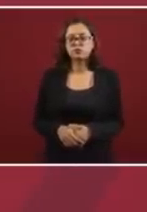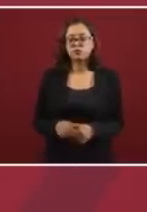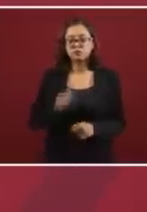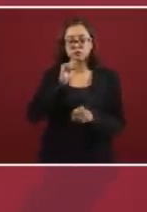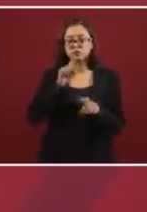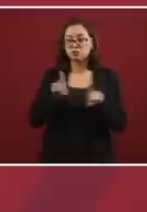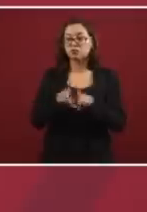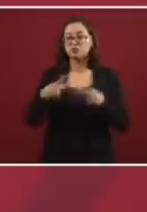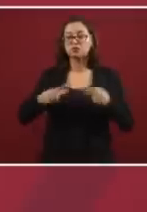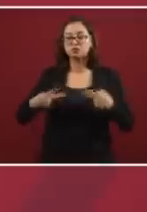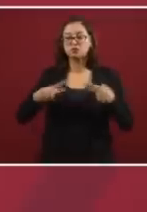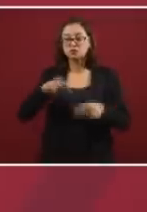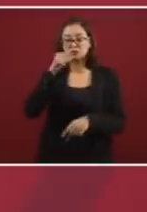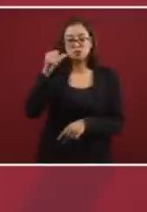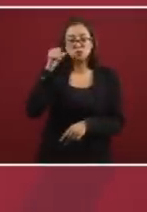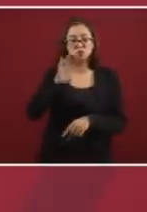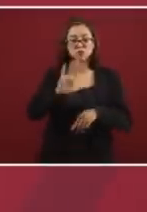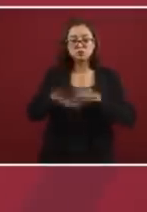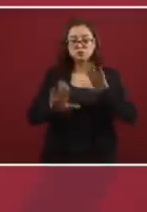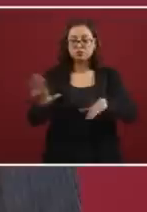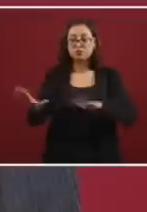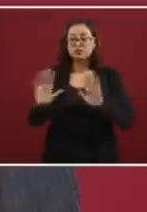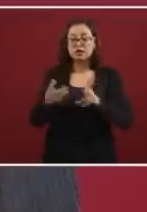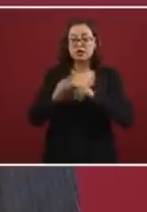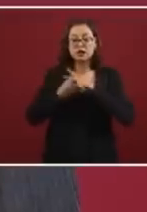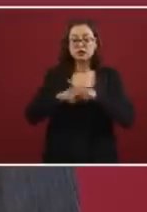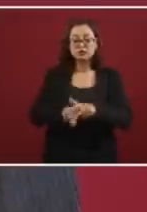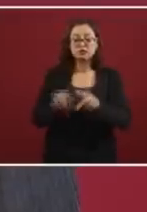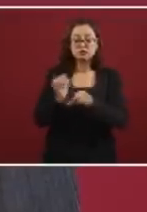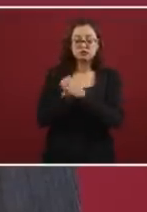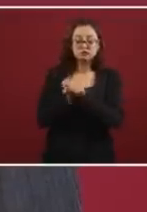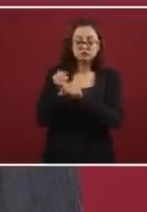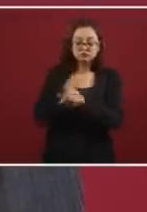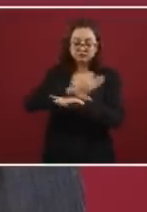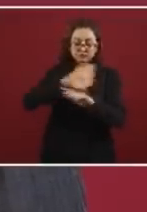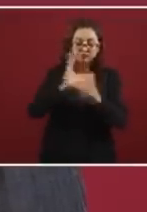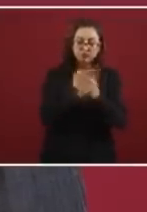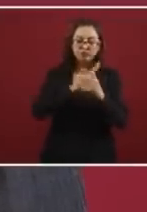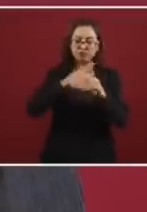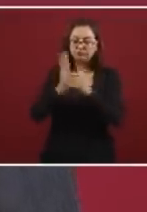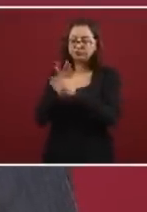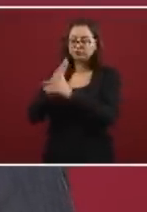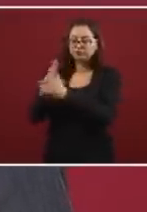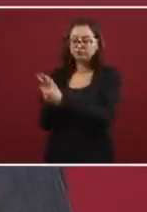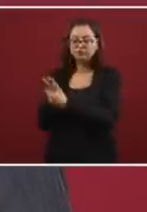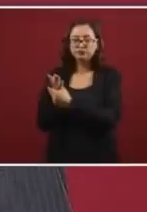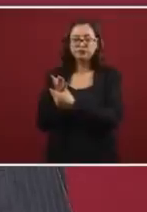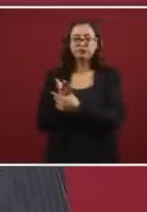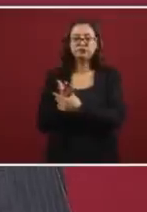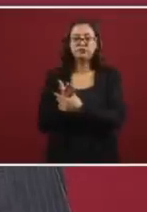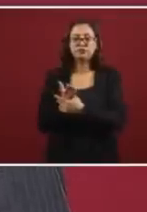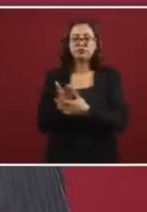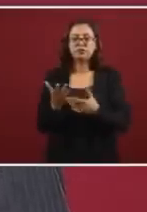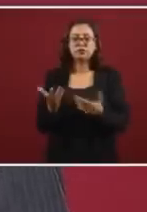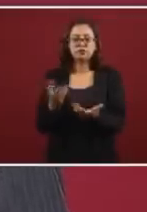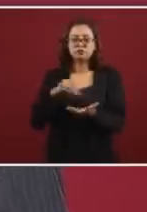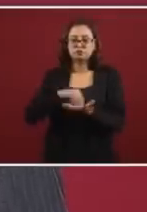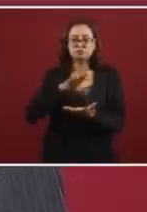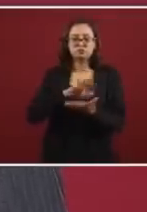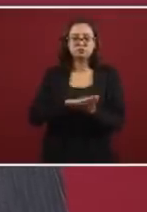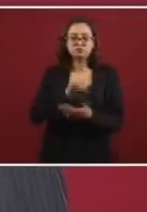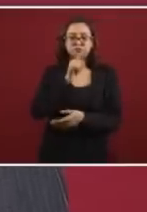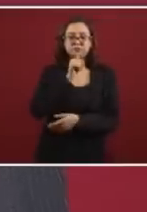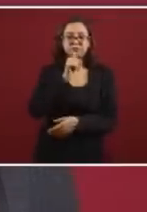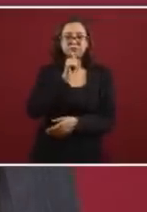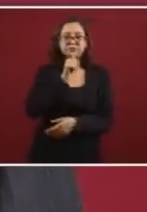porque están haciendo las carpetas de investigación o sea este no se registran